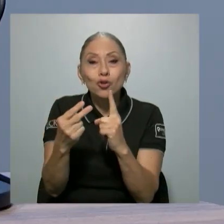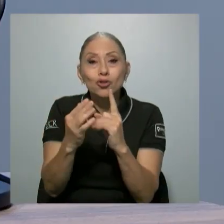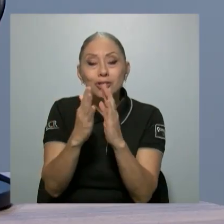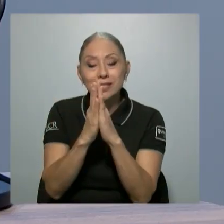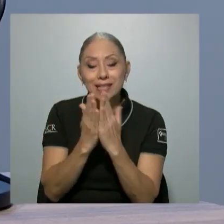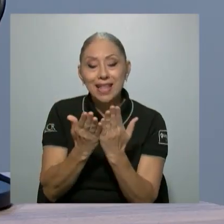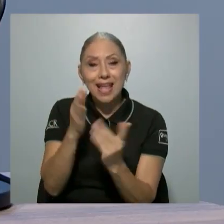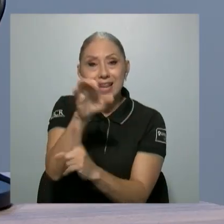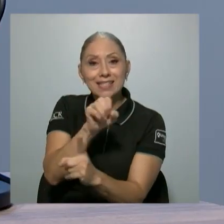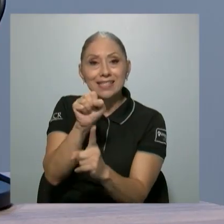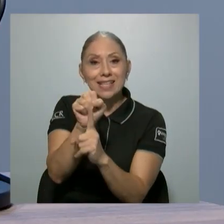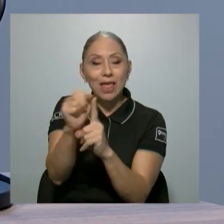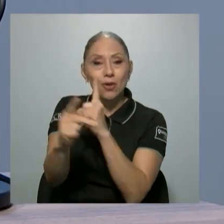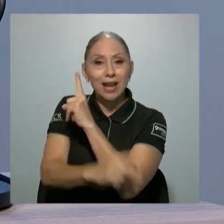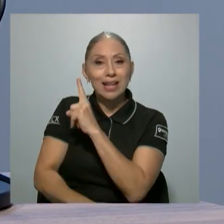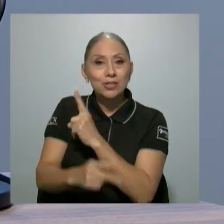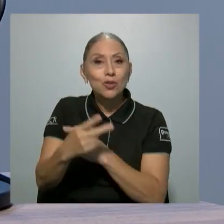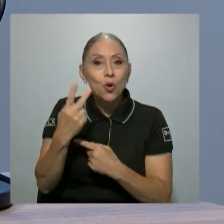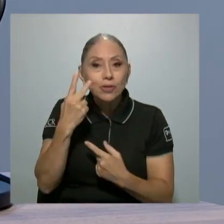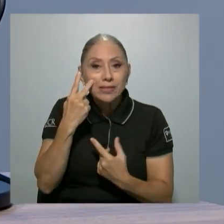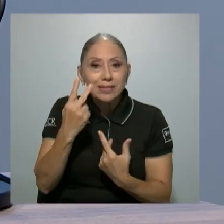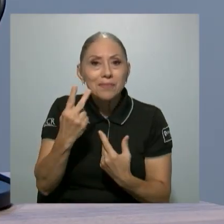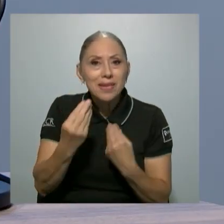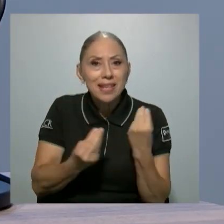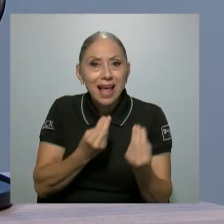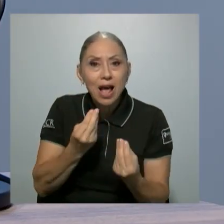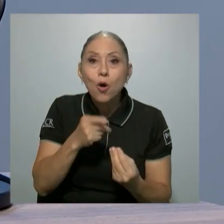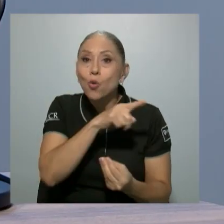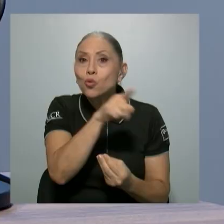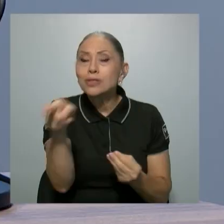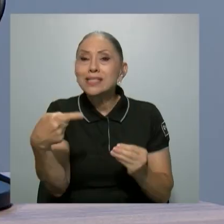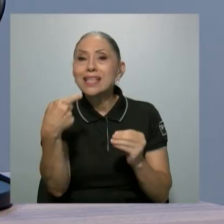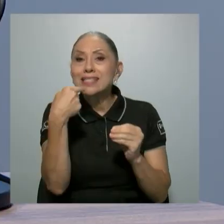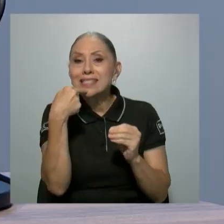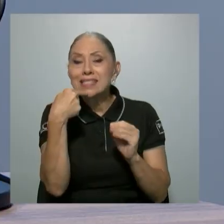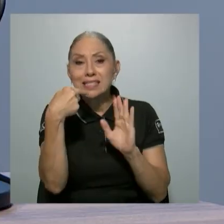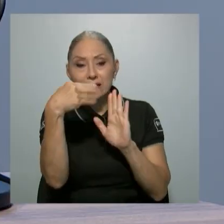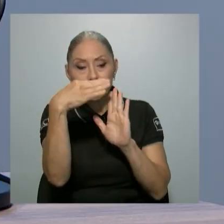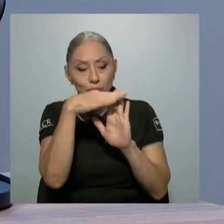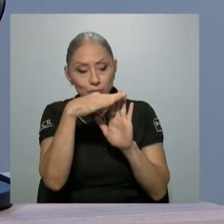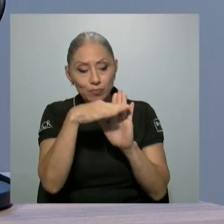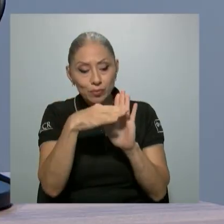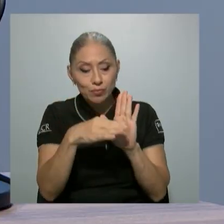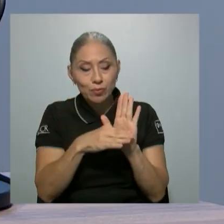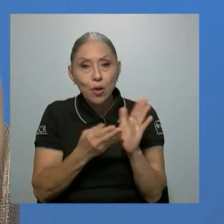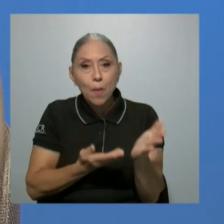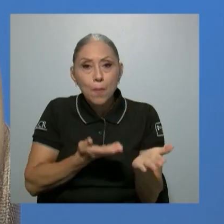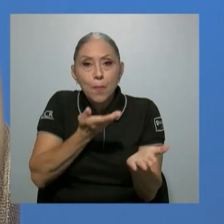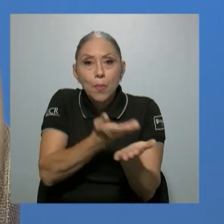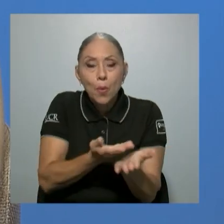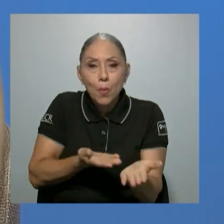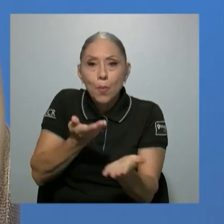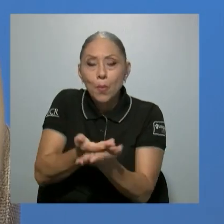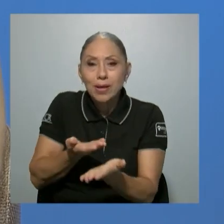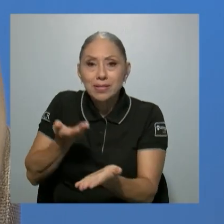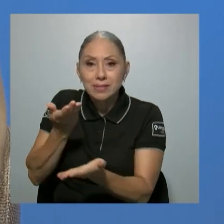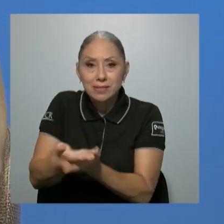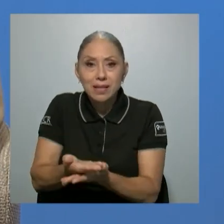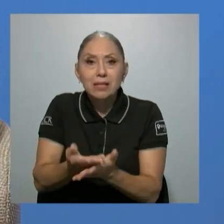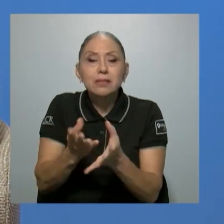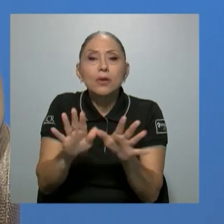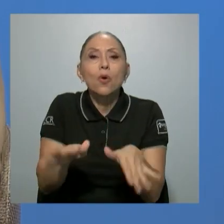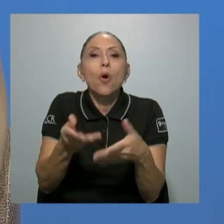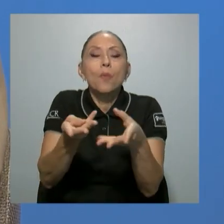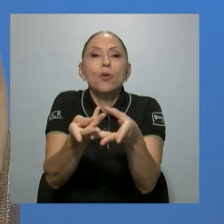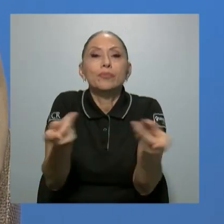Afortunadamente ustedes lo miran y hacen señalamientos y propuestas. Sí, efectivamente. Y